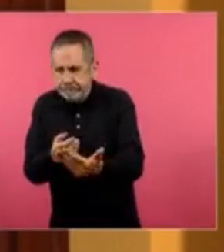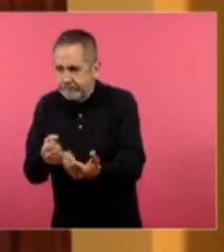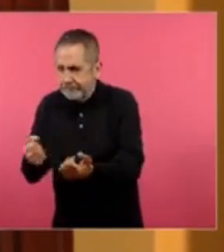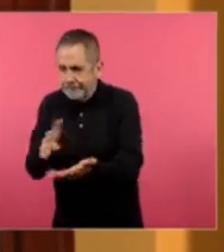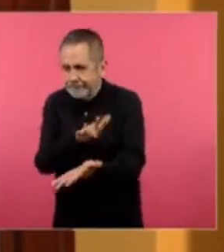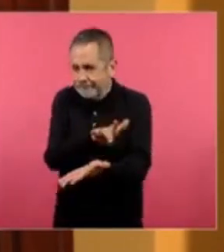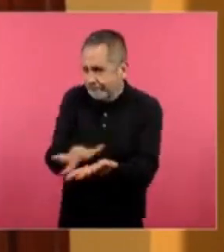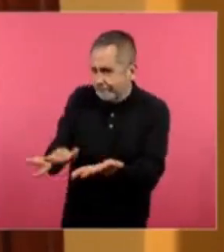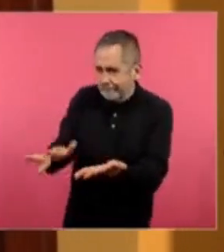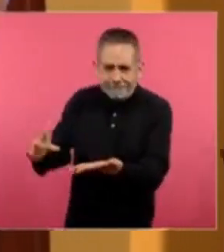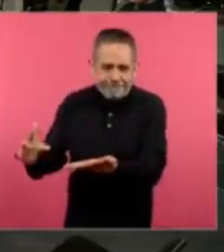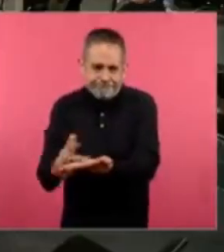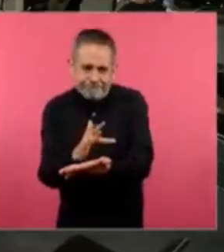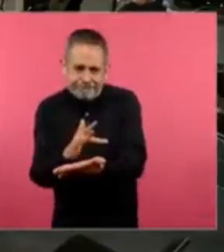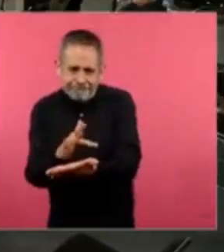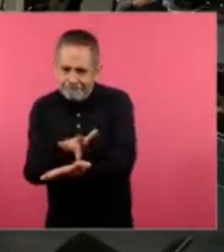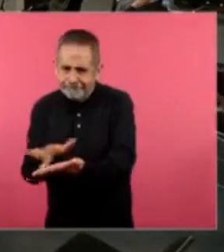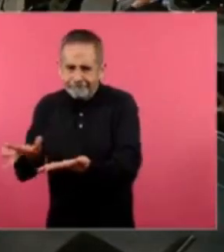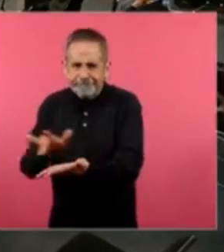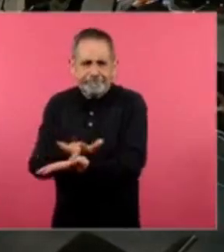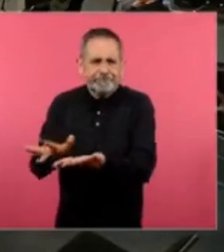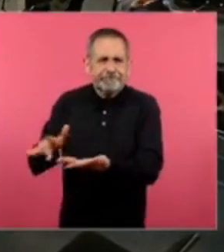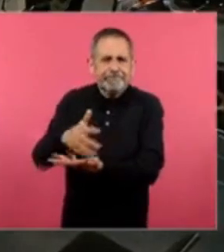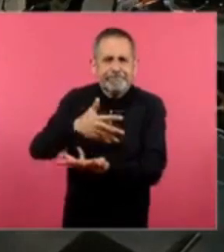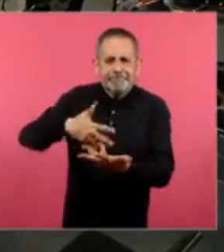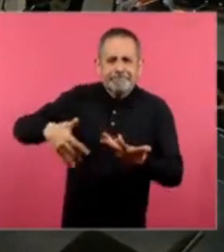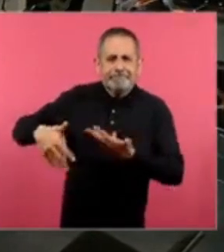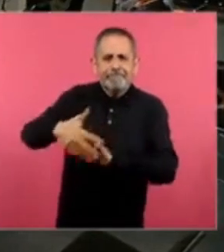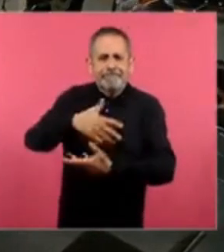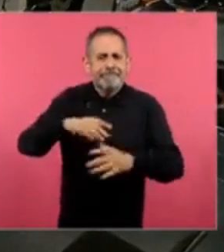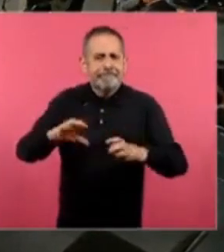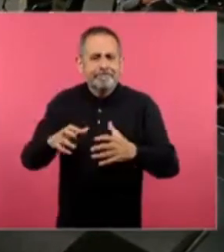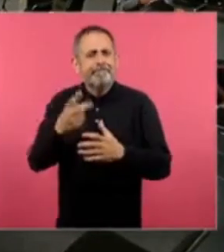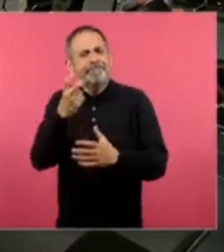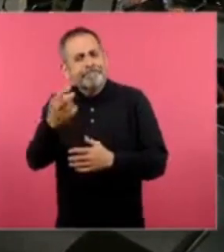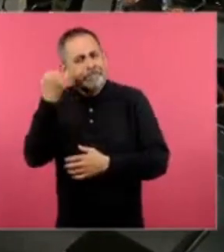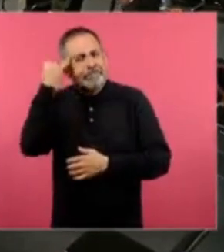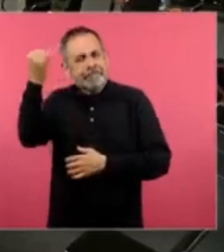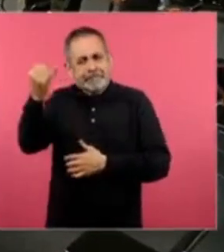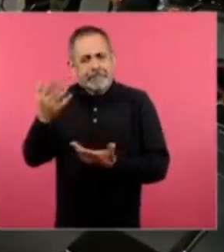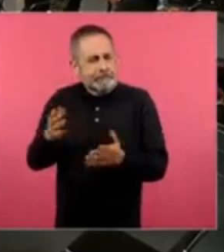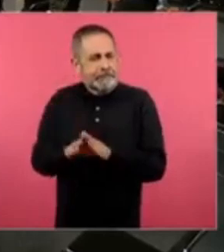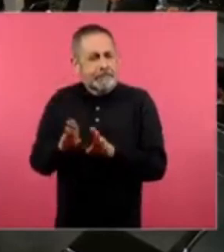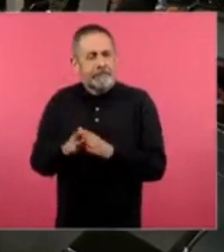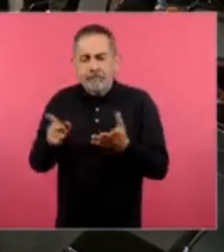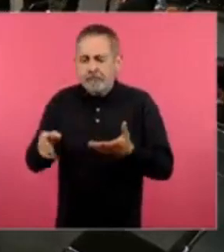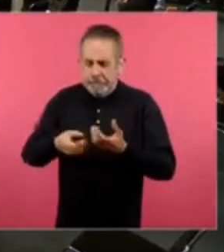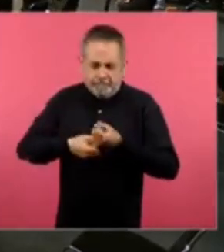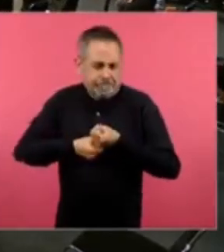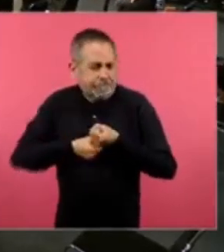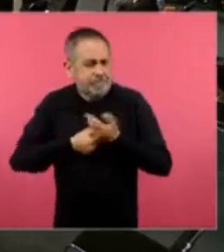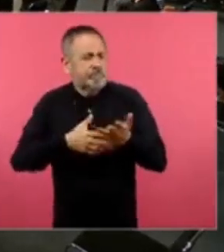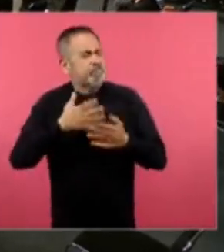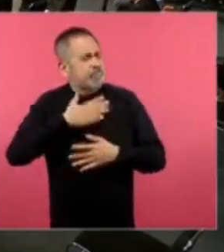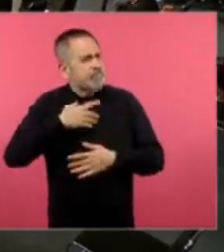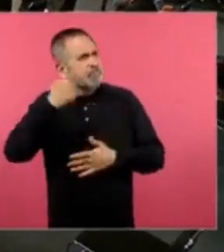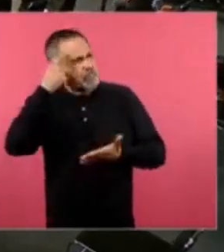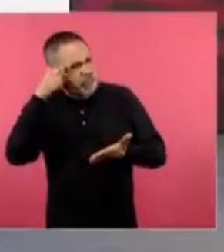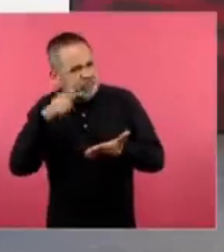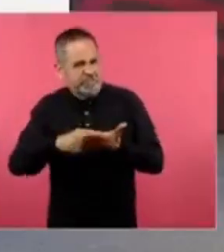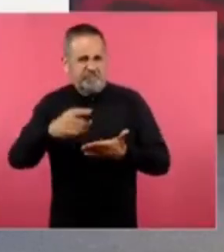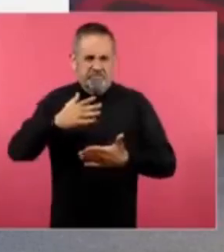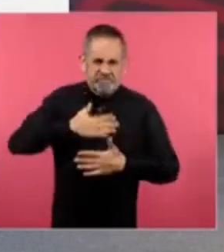apoyan. Entonces, esa es la final de los proyectos: interactuar, crear, manifestar su ingenio en